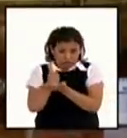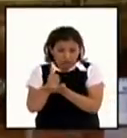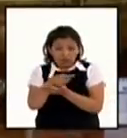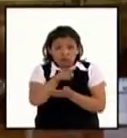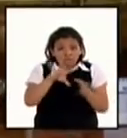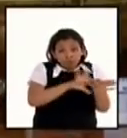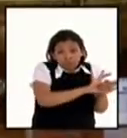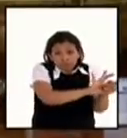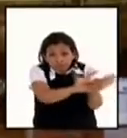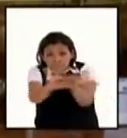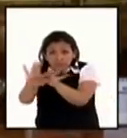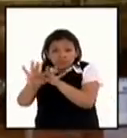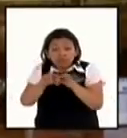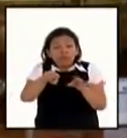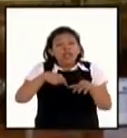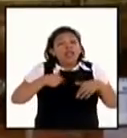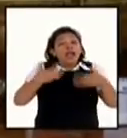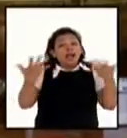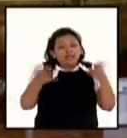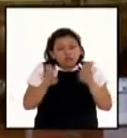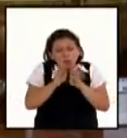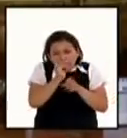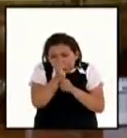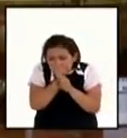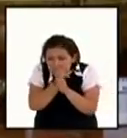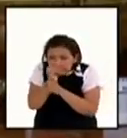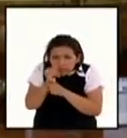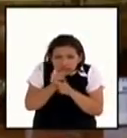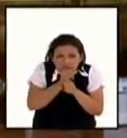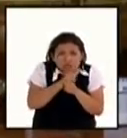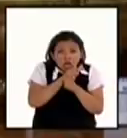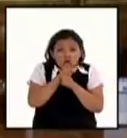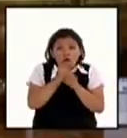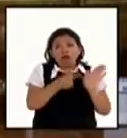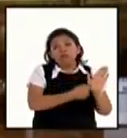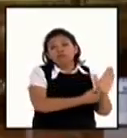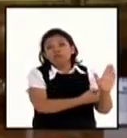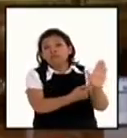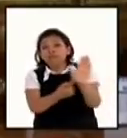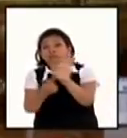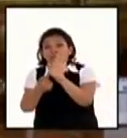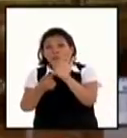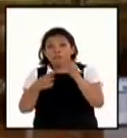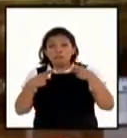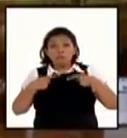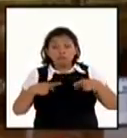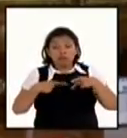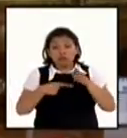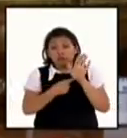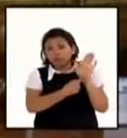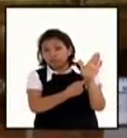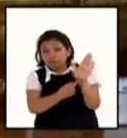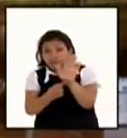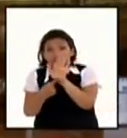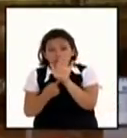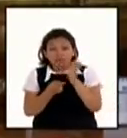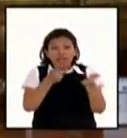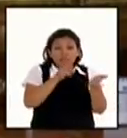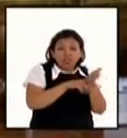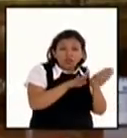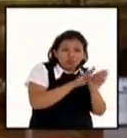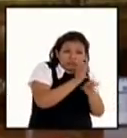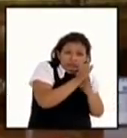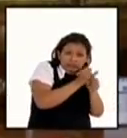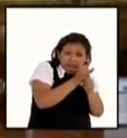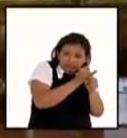ellos realicen un estudio, que lo hagan público, con toda la fundamentación técnica, para